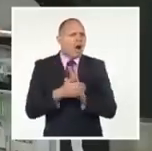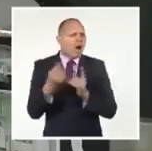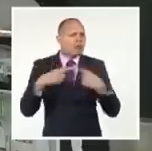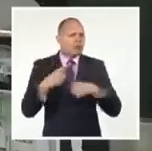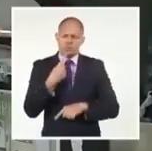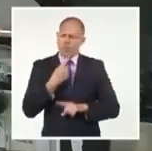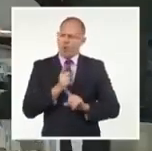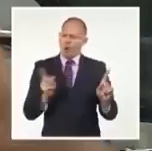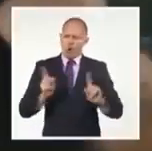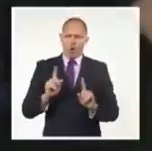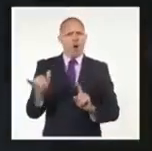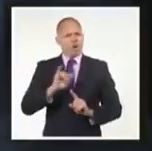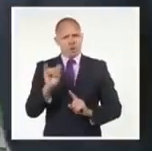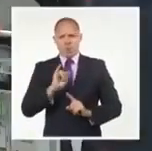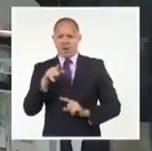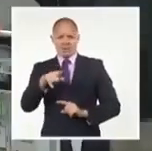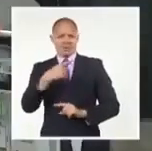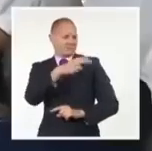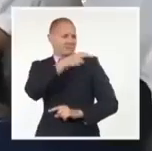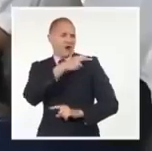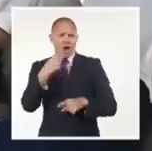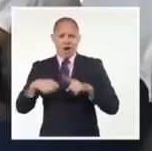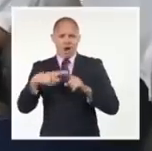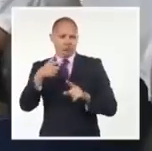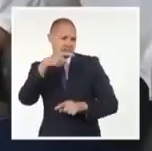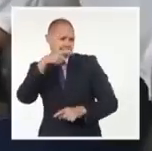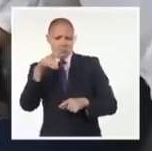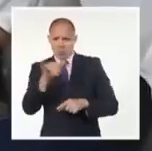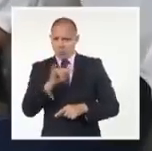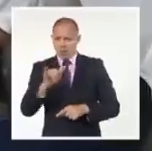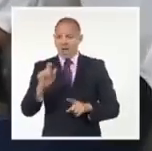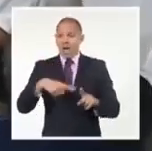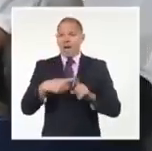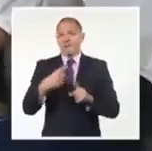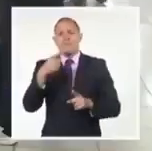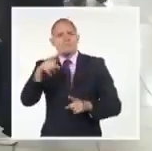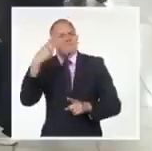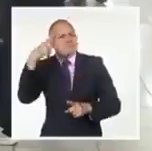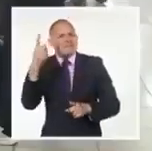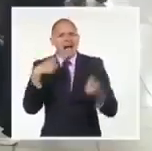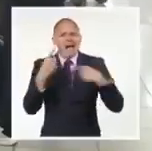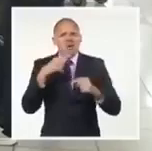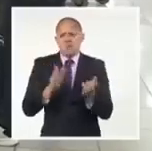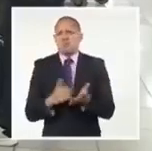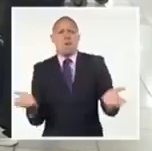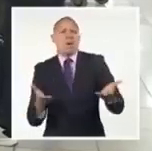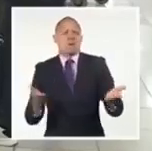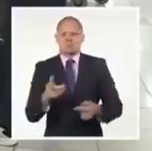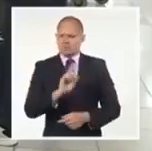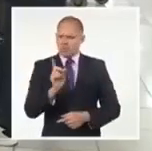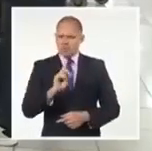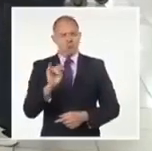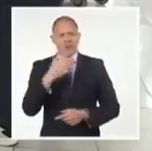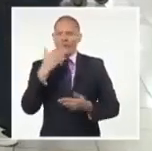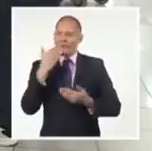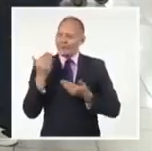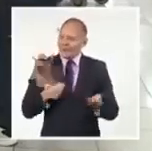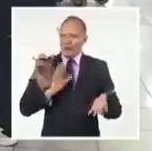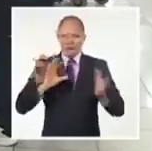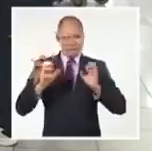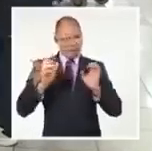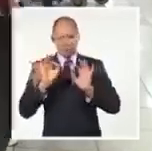de la República, ni tampoco el trato adecuado a los pasajeros, así como la información oportuna. De ahí que desde la institución recomienden visitar su portal